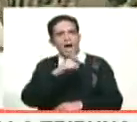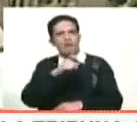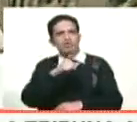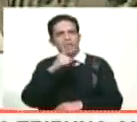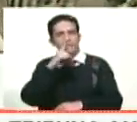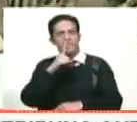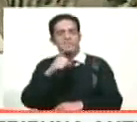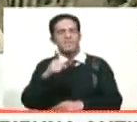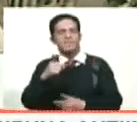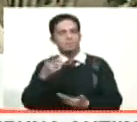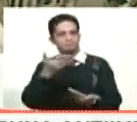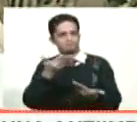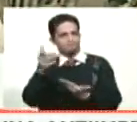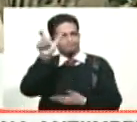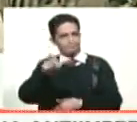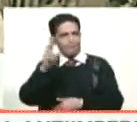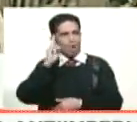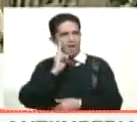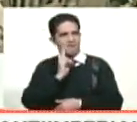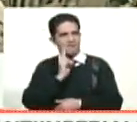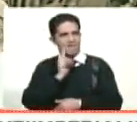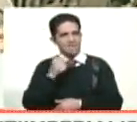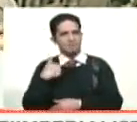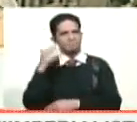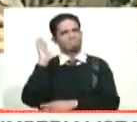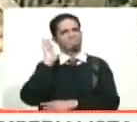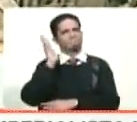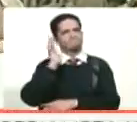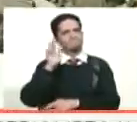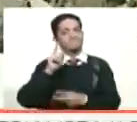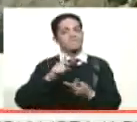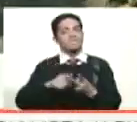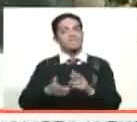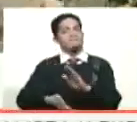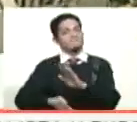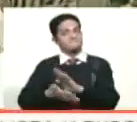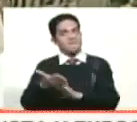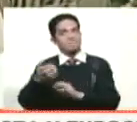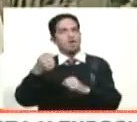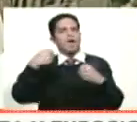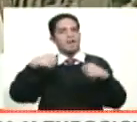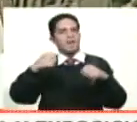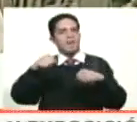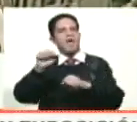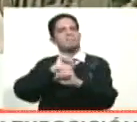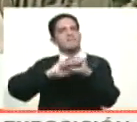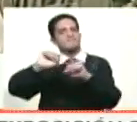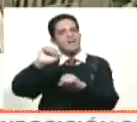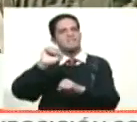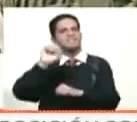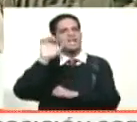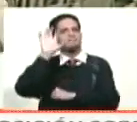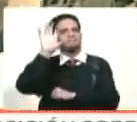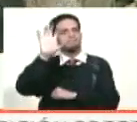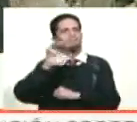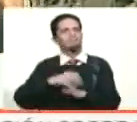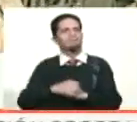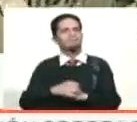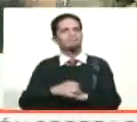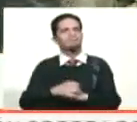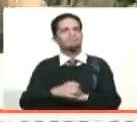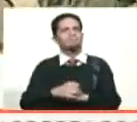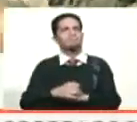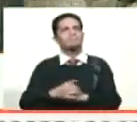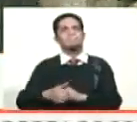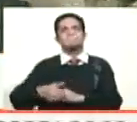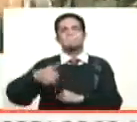homenaje a nuestro libertador Simón Bolívar, a los ejercicios militares de defensa nacional más